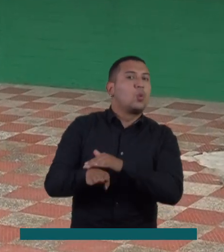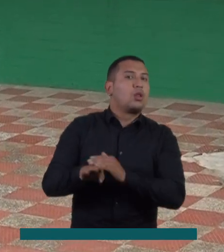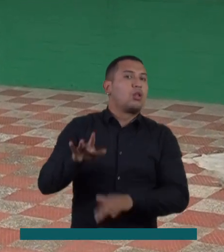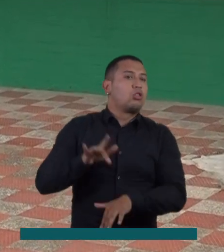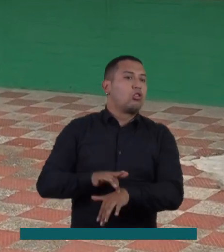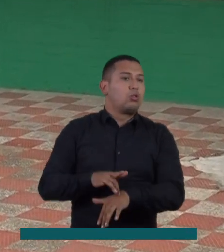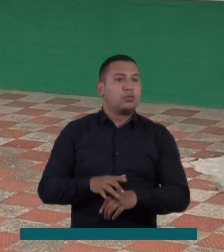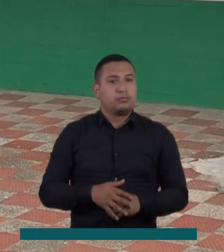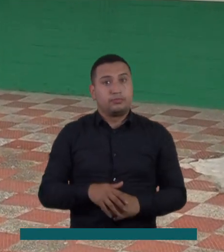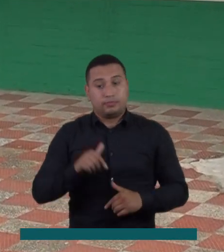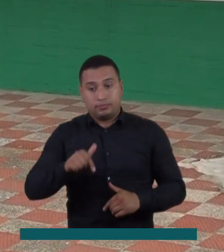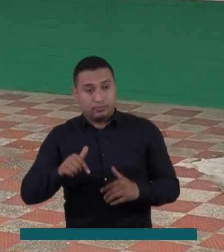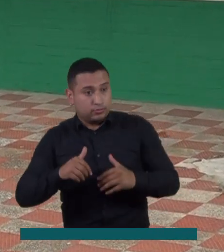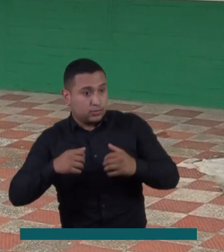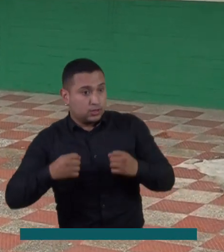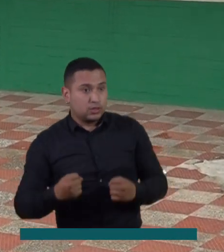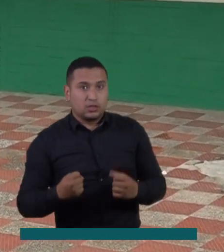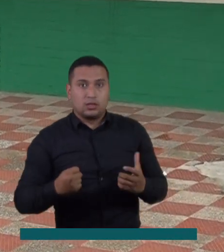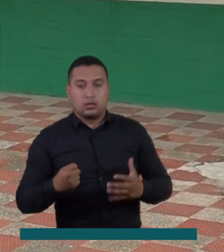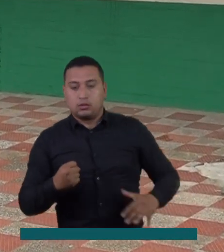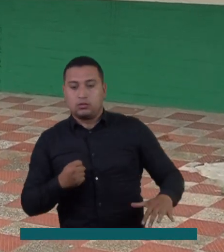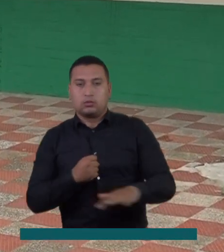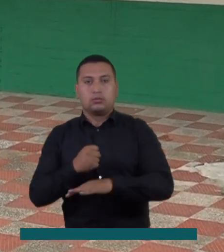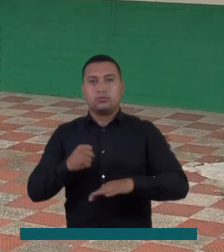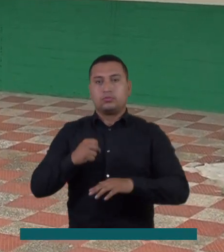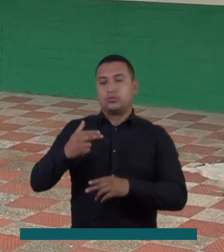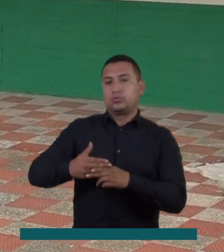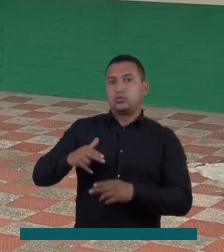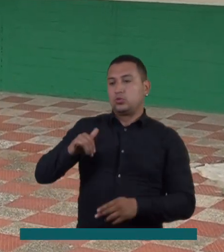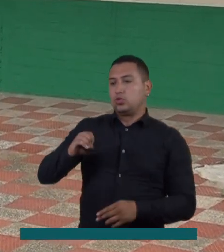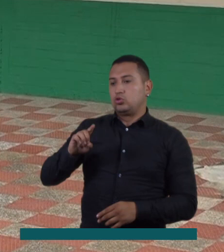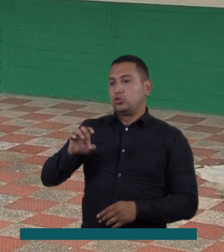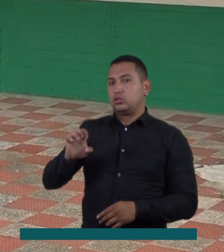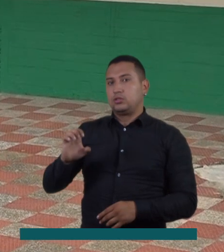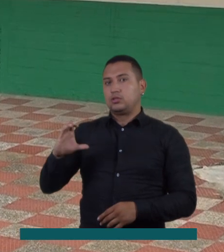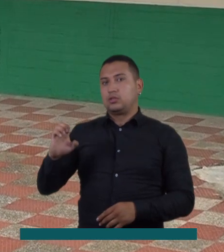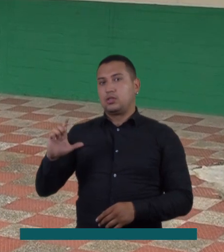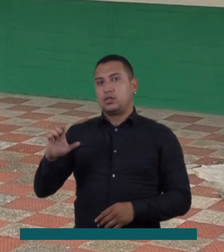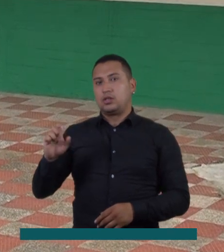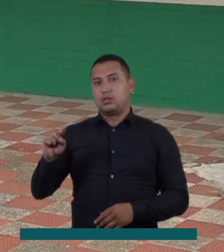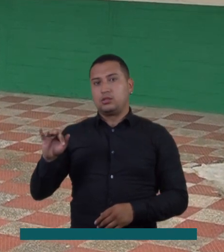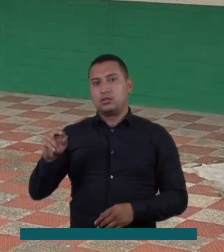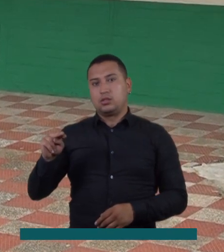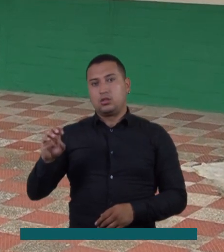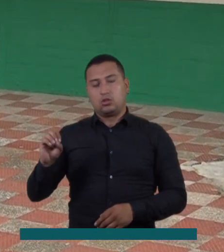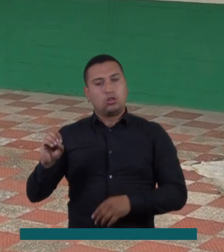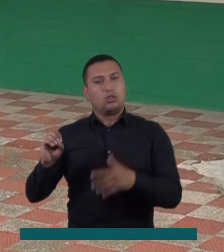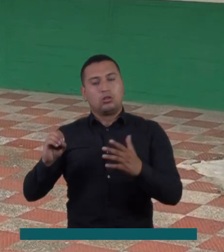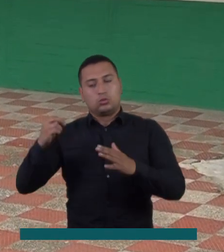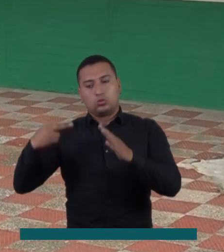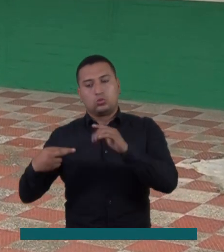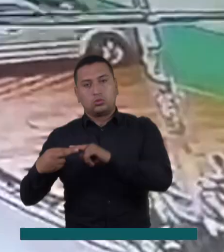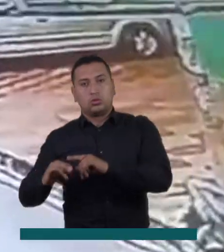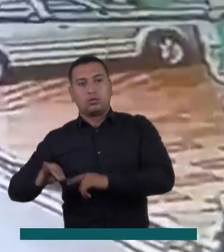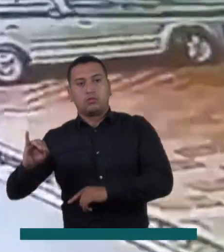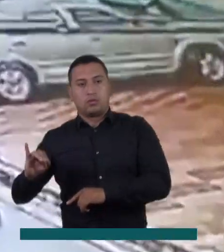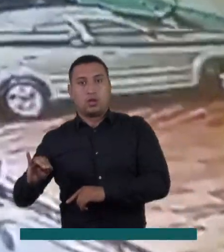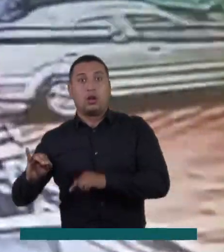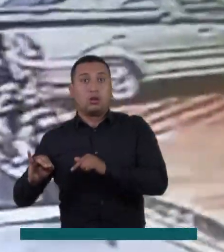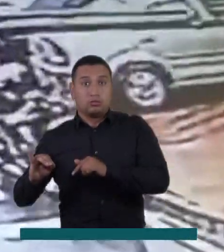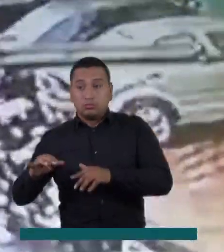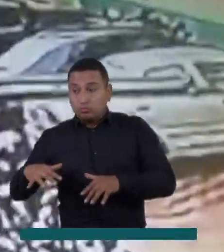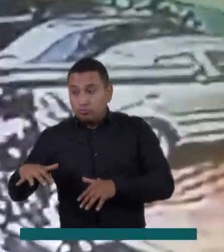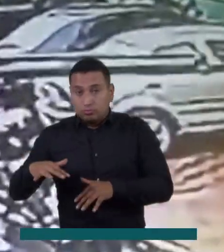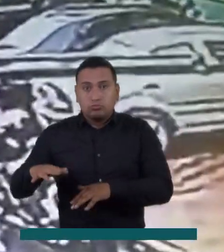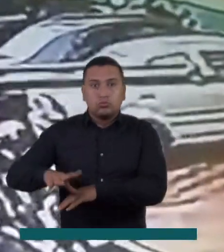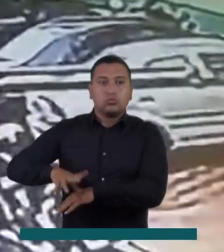de la institución educativa José Celestino Mutis, ubicada en el barrio Kennedy, el sur de Ibagué, delincuentes robaron una motocicleta luego de